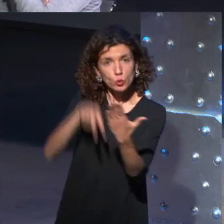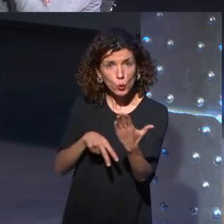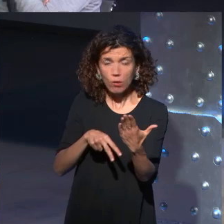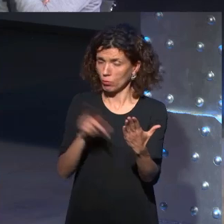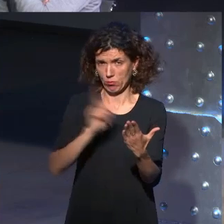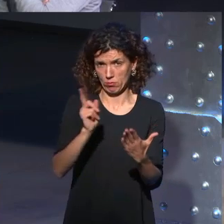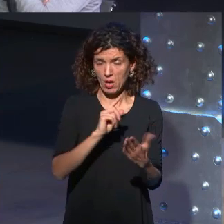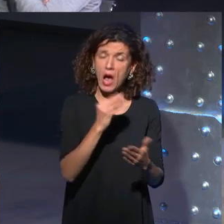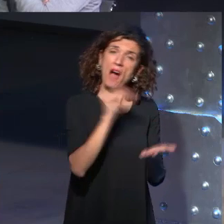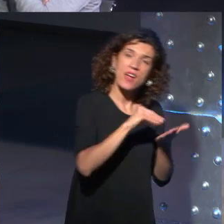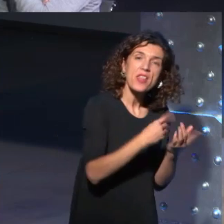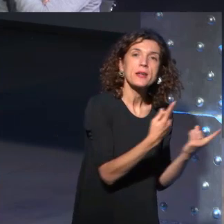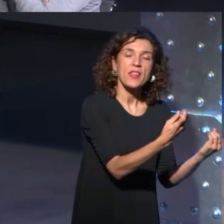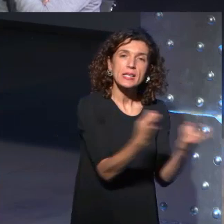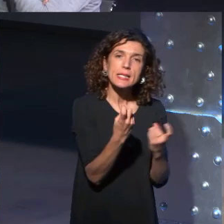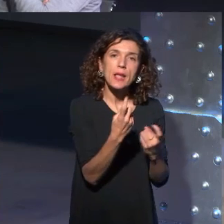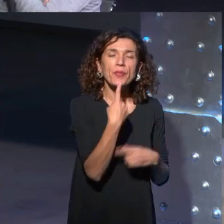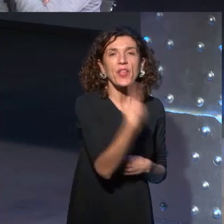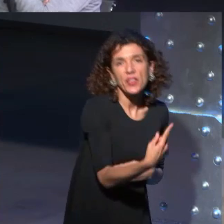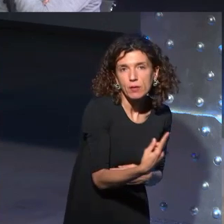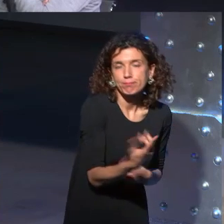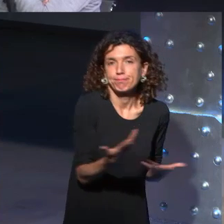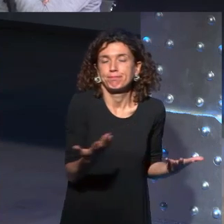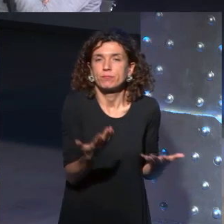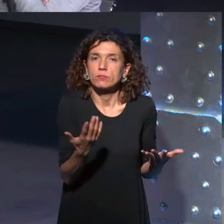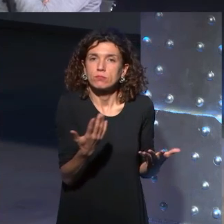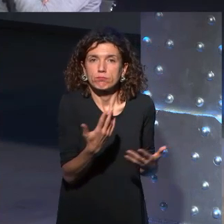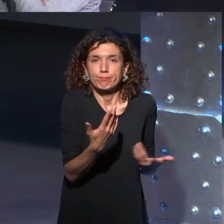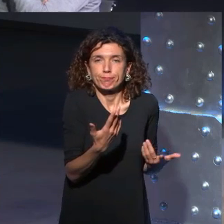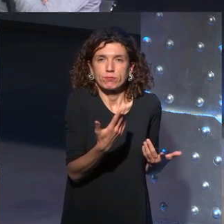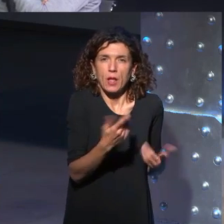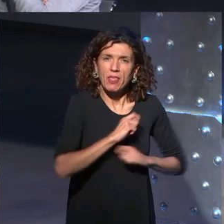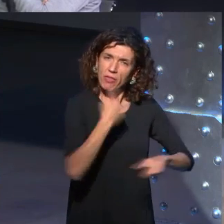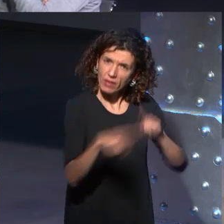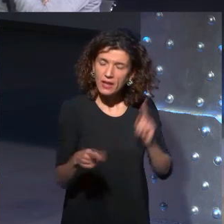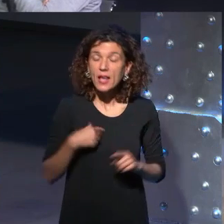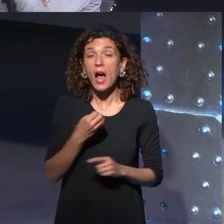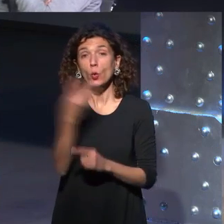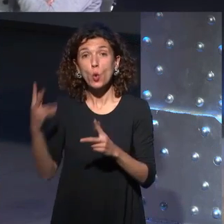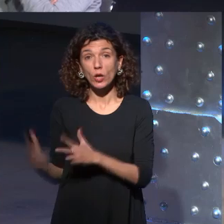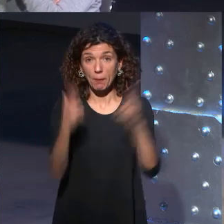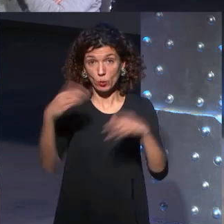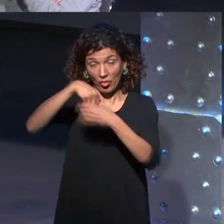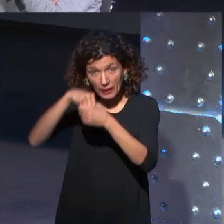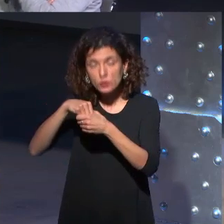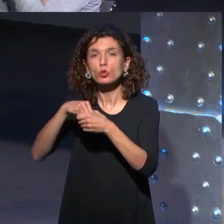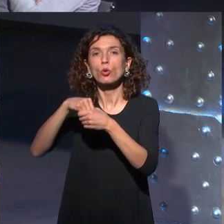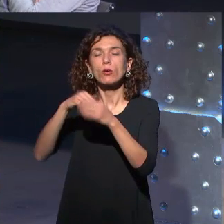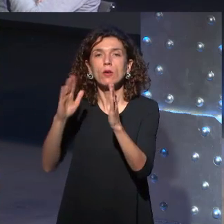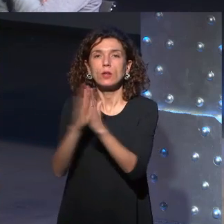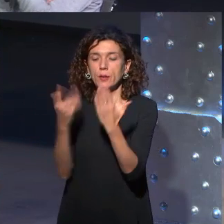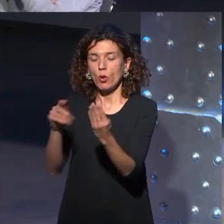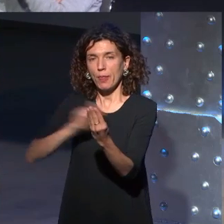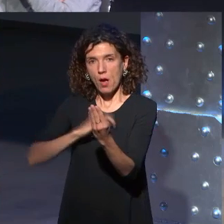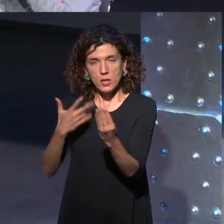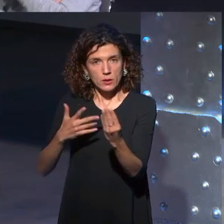que ser placentero. A veces tienes que decir... Sí, no. Hay muchos capítulos ahí que te ponen a mil, que te